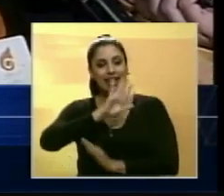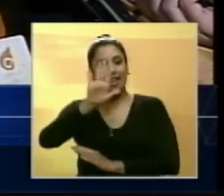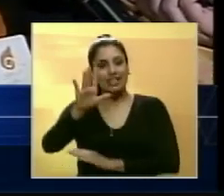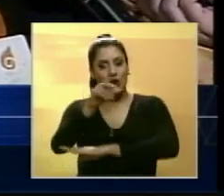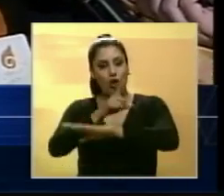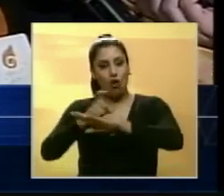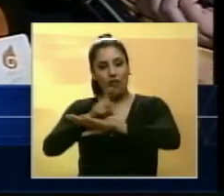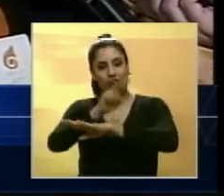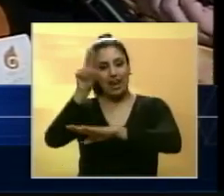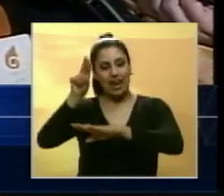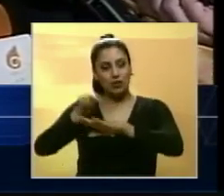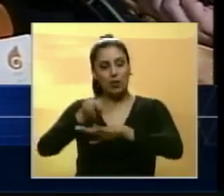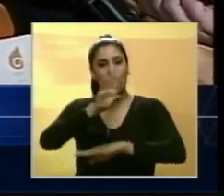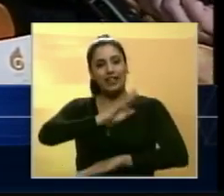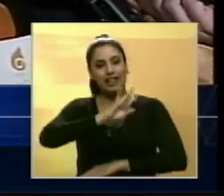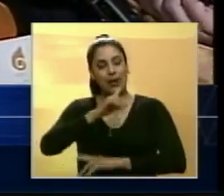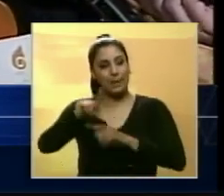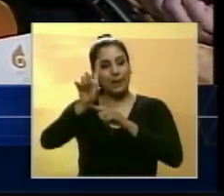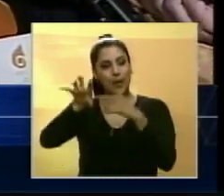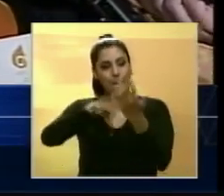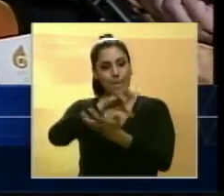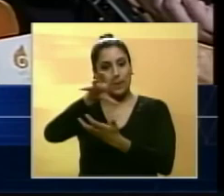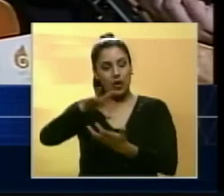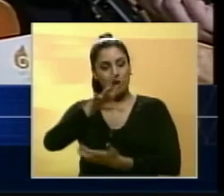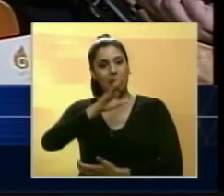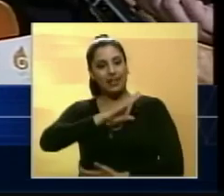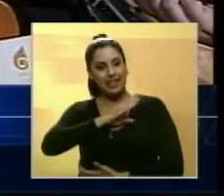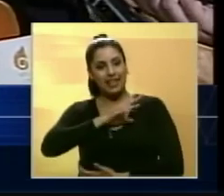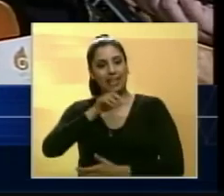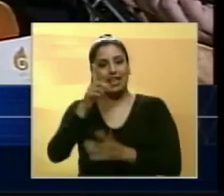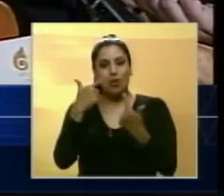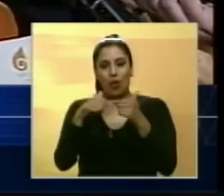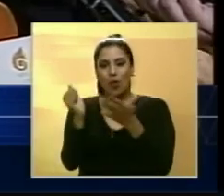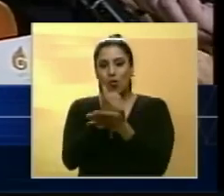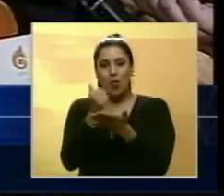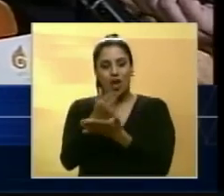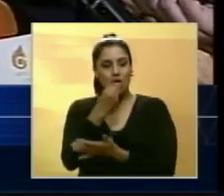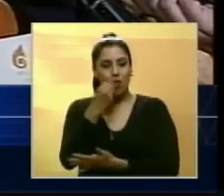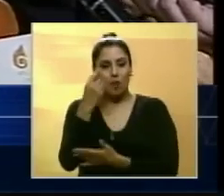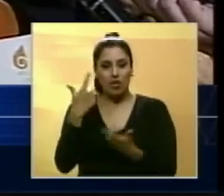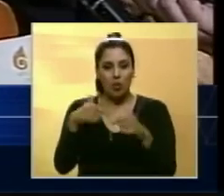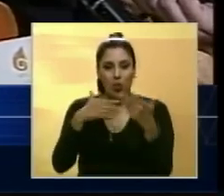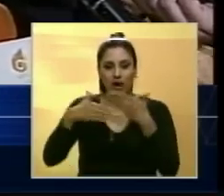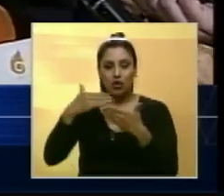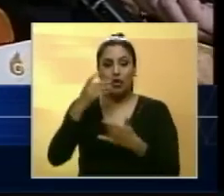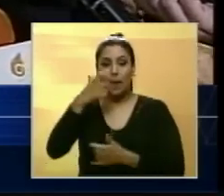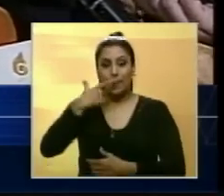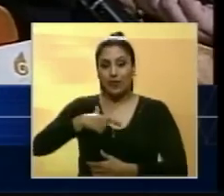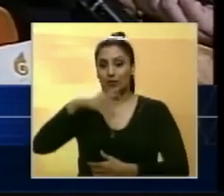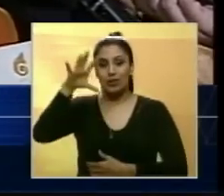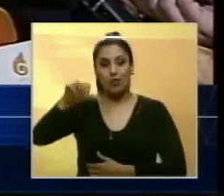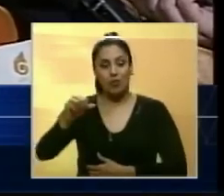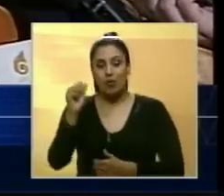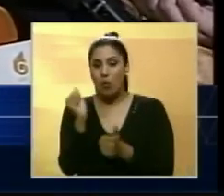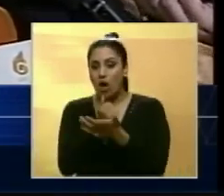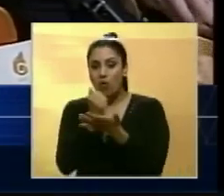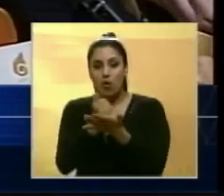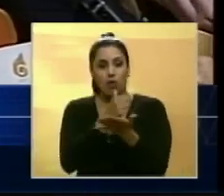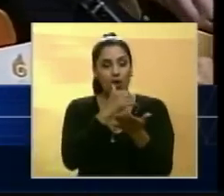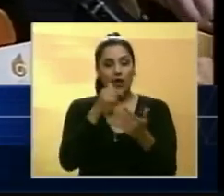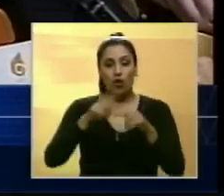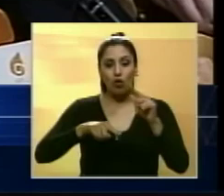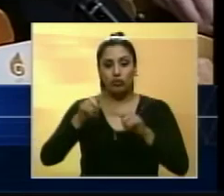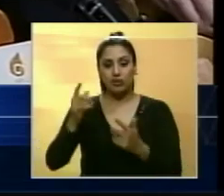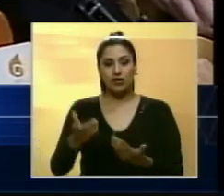el gobierno nacional, que es el principal causante que tiene los anaqueles vacíos en este momento, donde los venezolanos no podemos encontrar los alimentos del